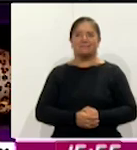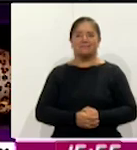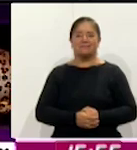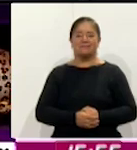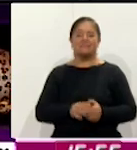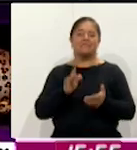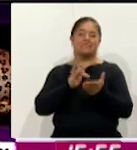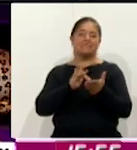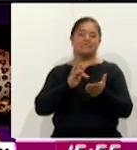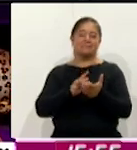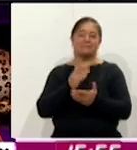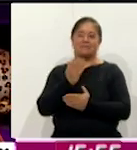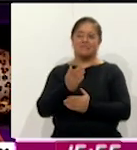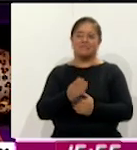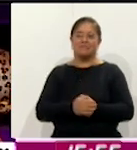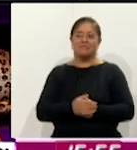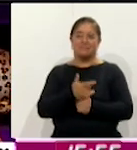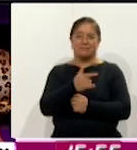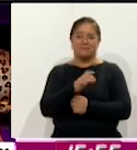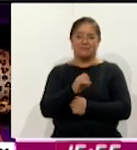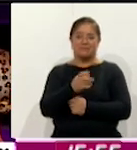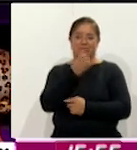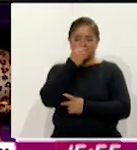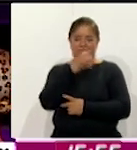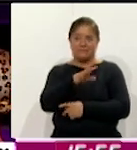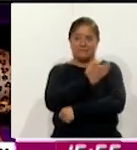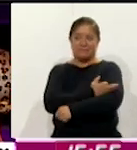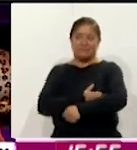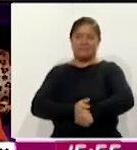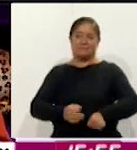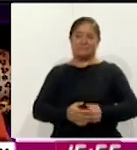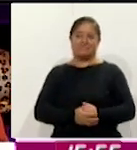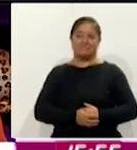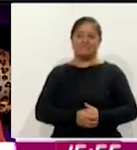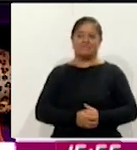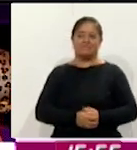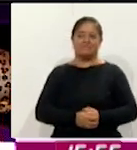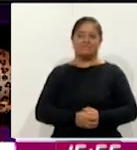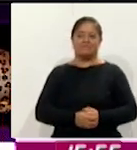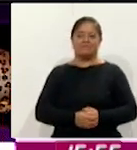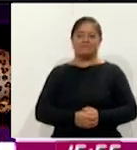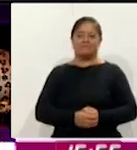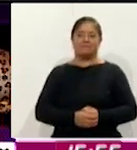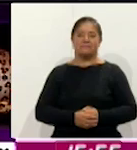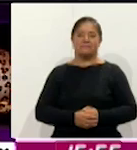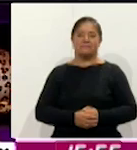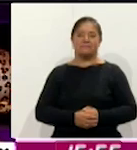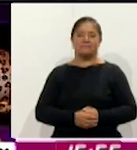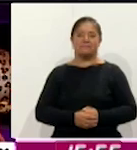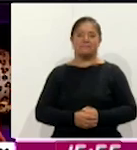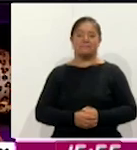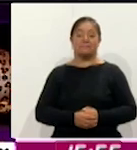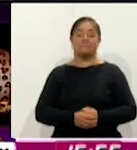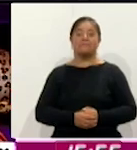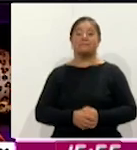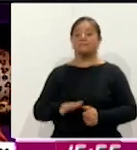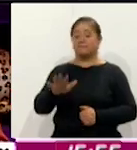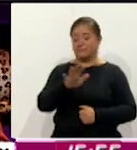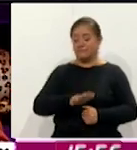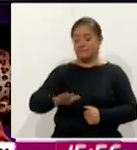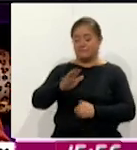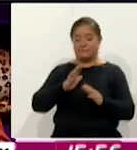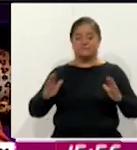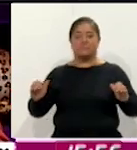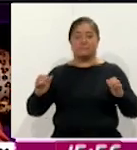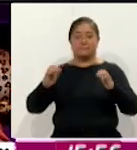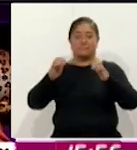Muchas gracias. Gracias, Giovanni, que tengas también una excelente tarde. Y bien, pues nos vamos con más información. En la zona arqueológica